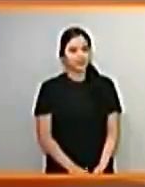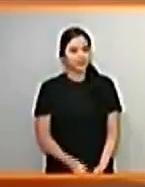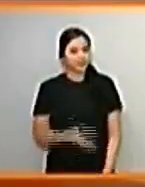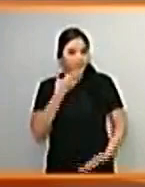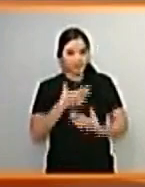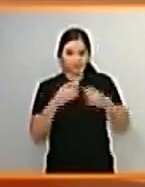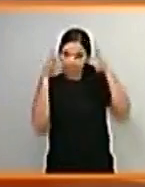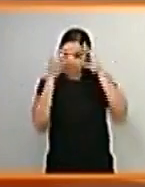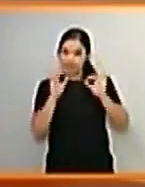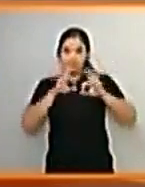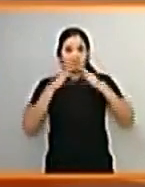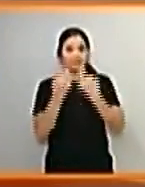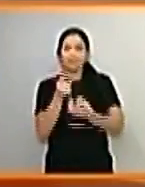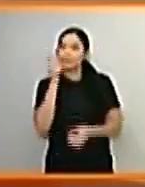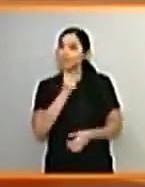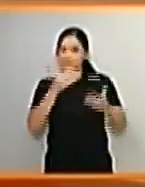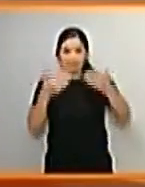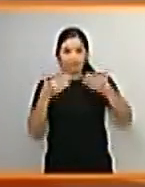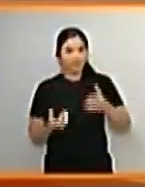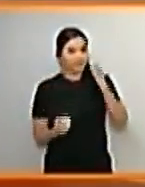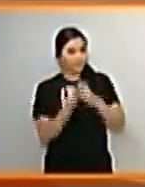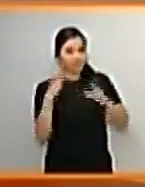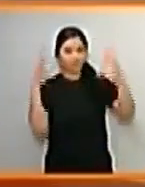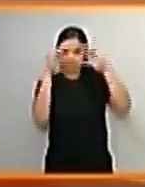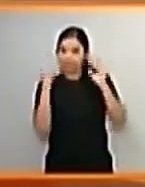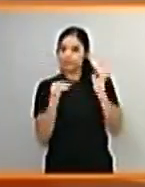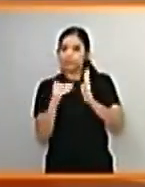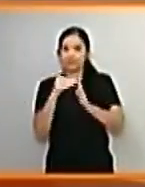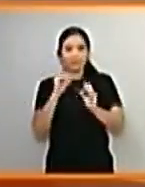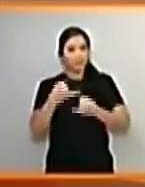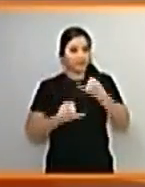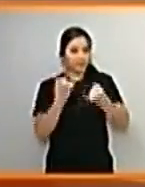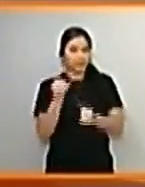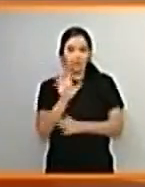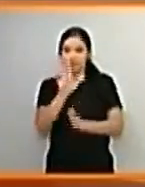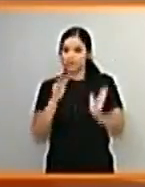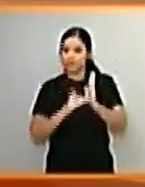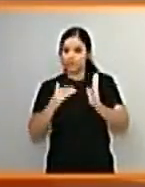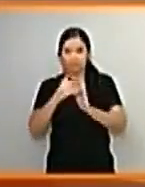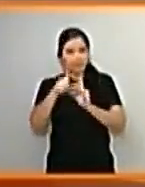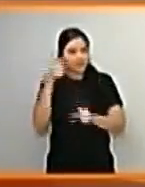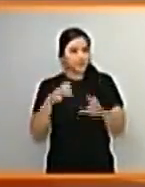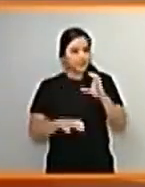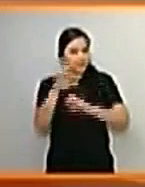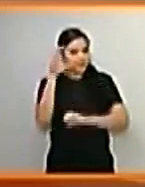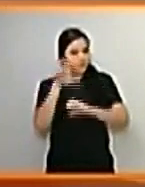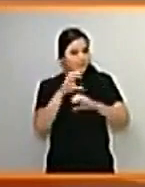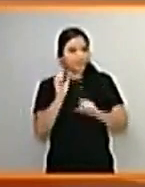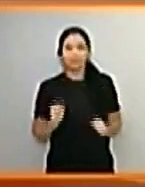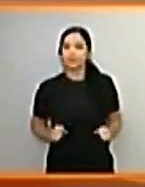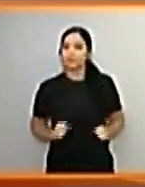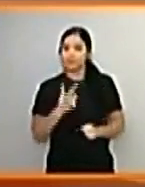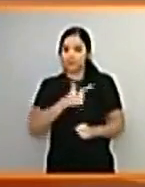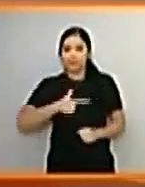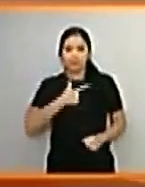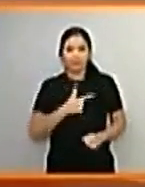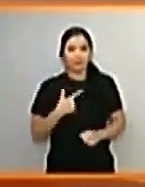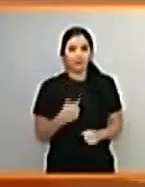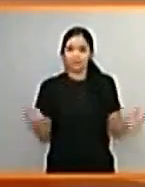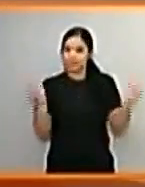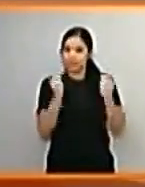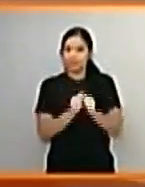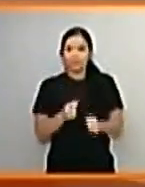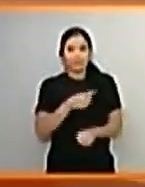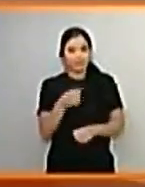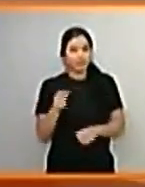Buenas noches, familia Loto, y bienvenidos a una nueva noche millonaria donde están en juego 5 millones de lempiras con tu jugada doble. Es un placer para mí estar junto a